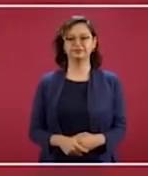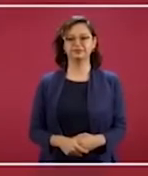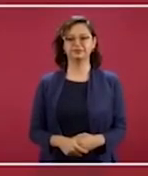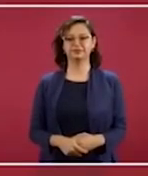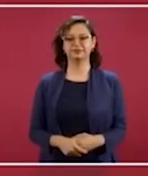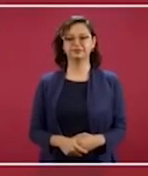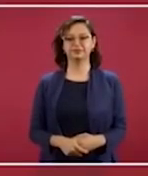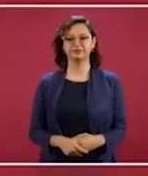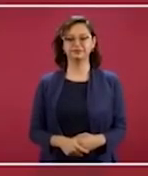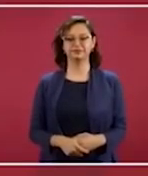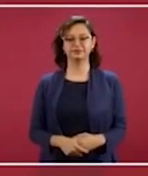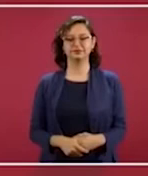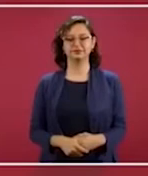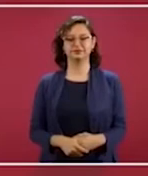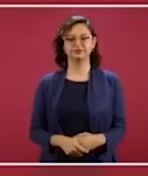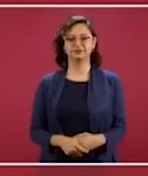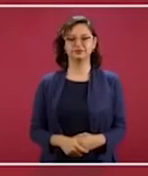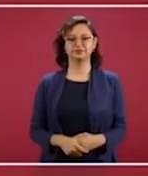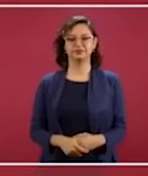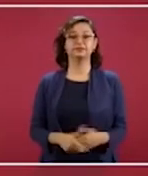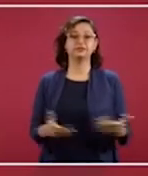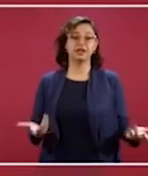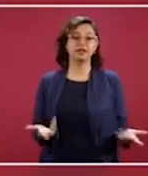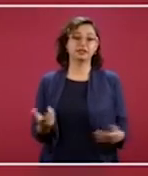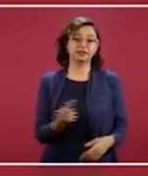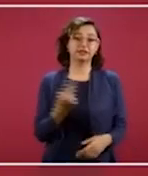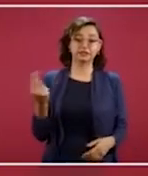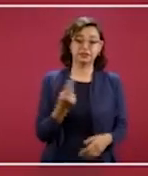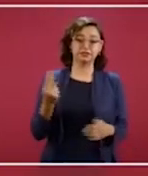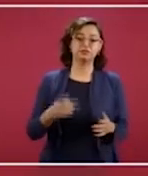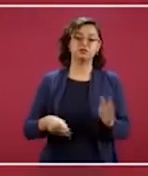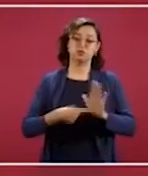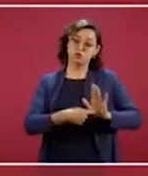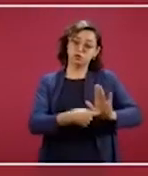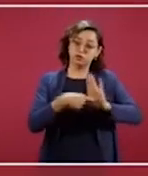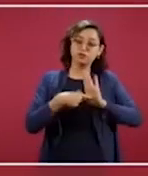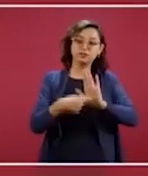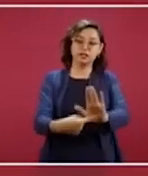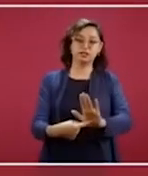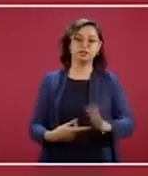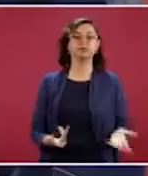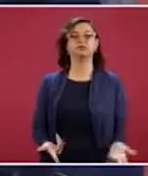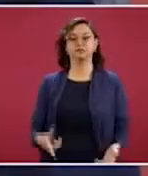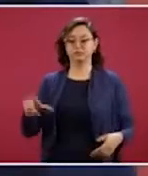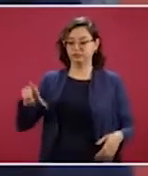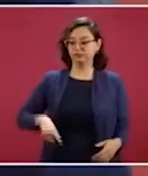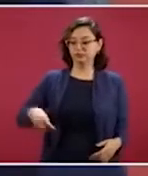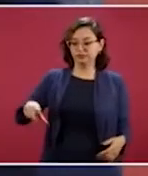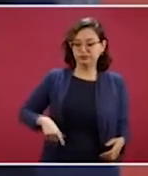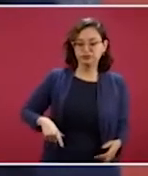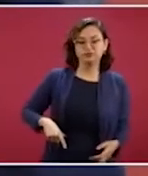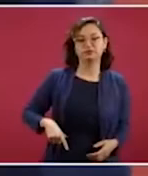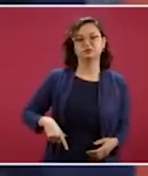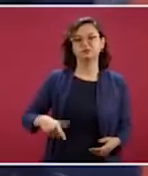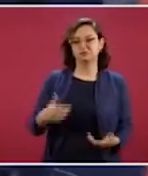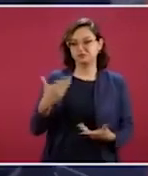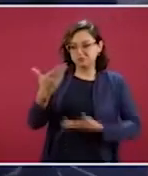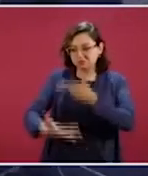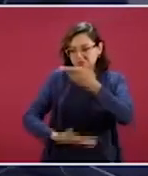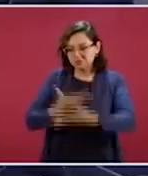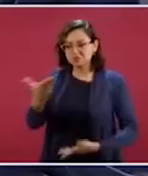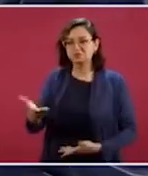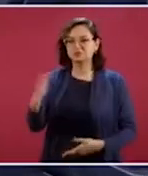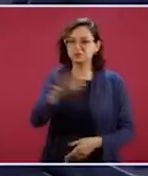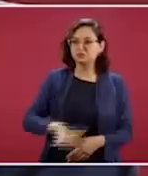el hecho de que se trata de un gobierno del pueblo para el pueblo y con el pueblo